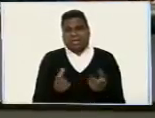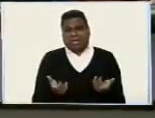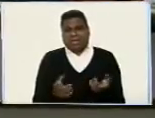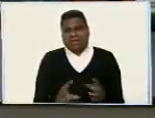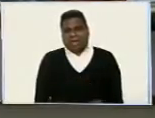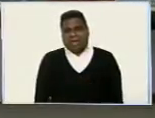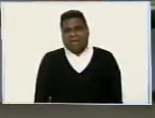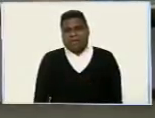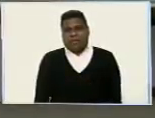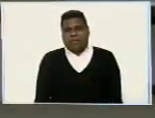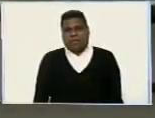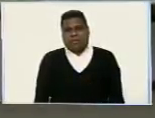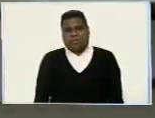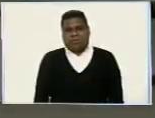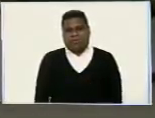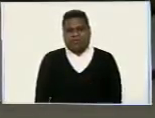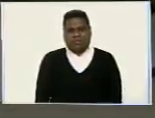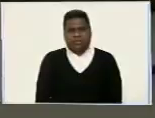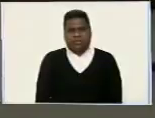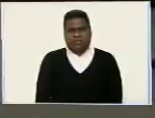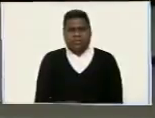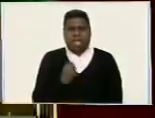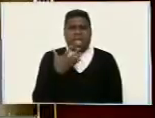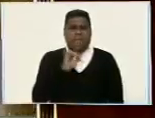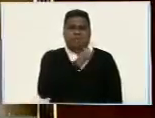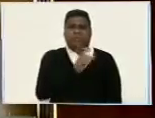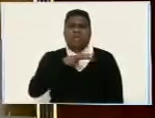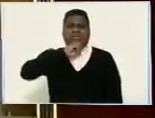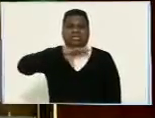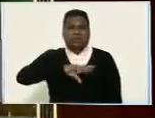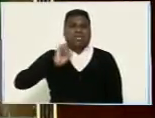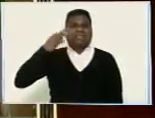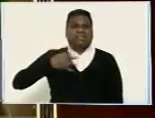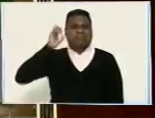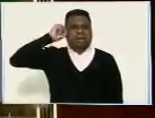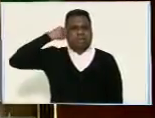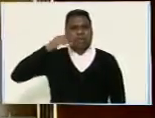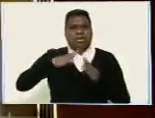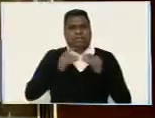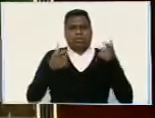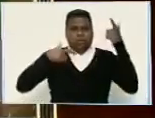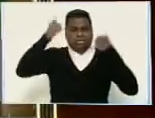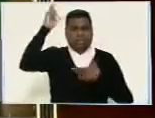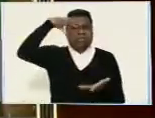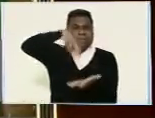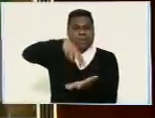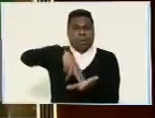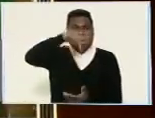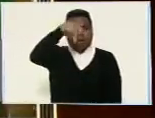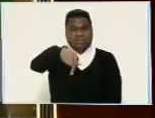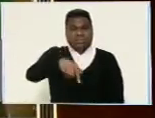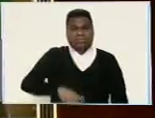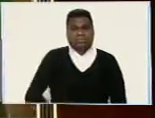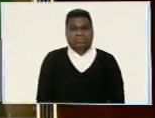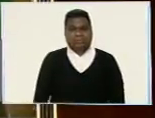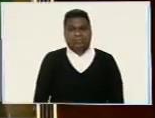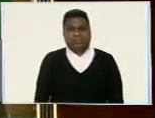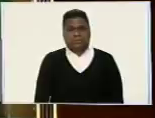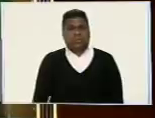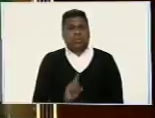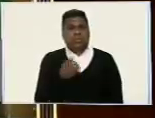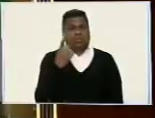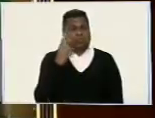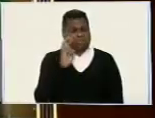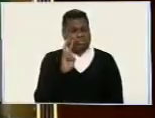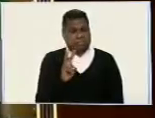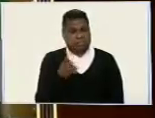coyunturales, importantes, que hacen historia, siempre recuerda que el comandante Chávez se paró muchas veces aquí. Y una de las veces que se